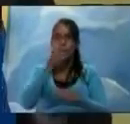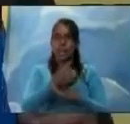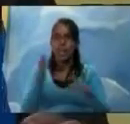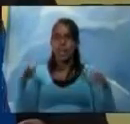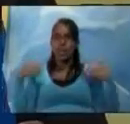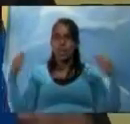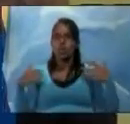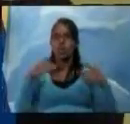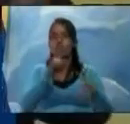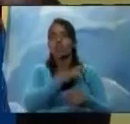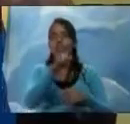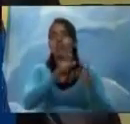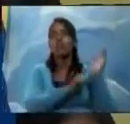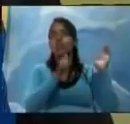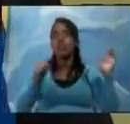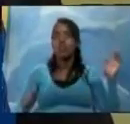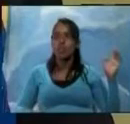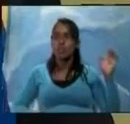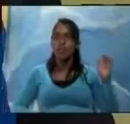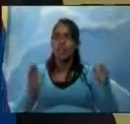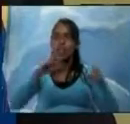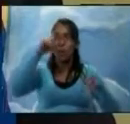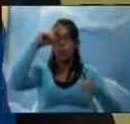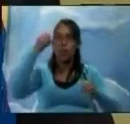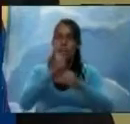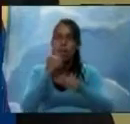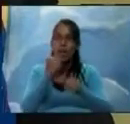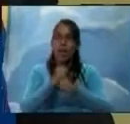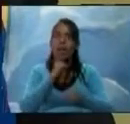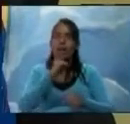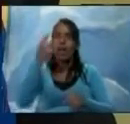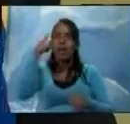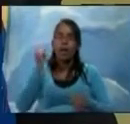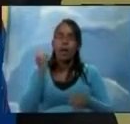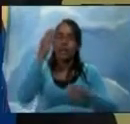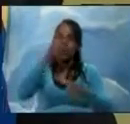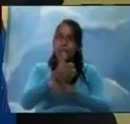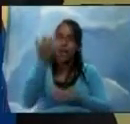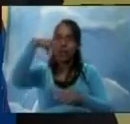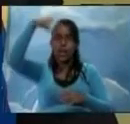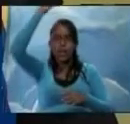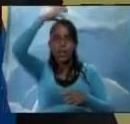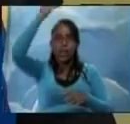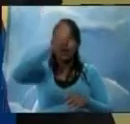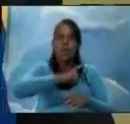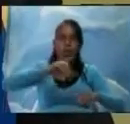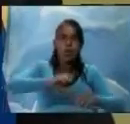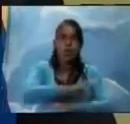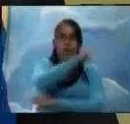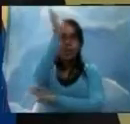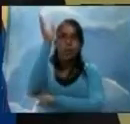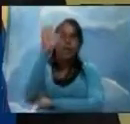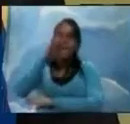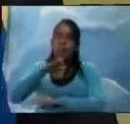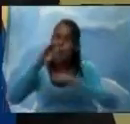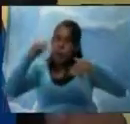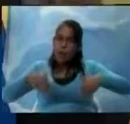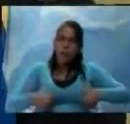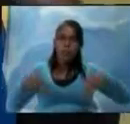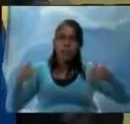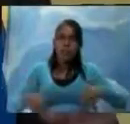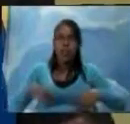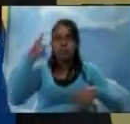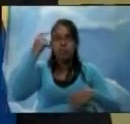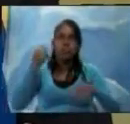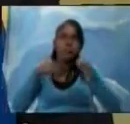al gozo de tu Señor. Y estamos trabajando, es para entrar al reino de los cielos. Nos estamos esforzando